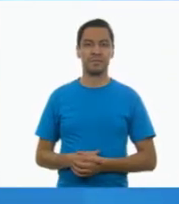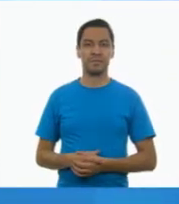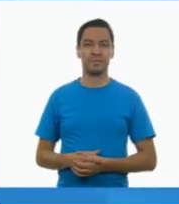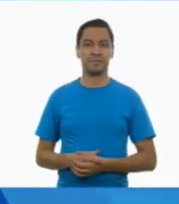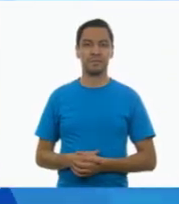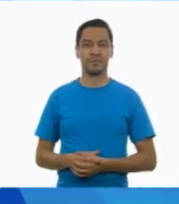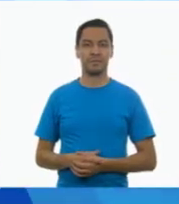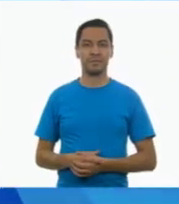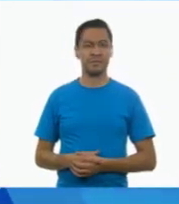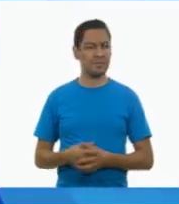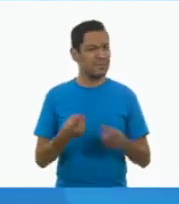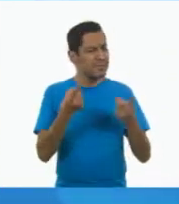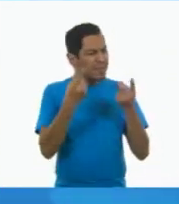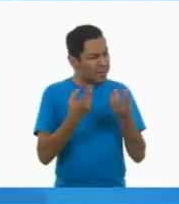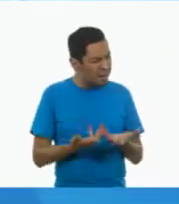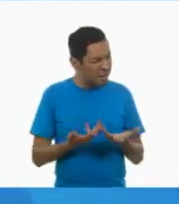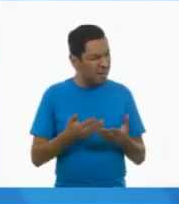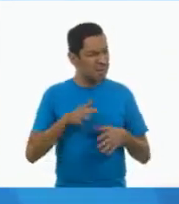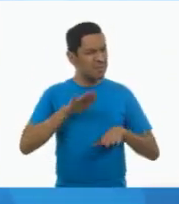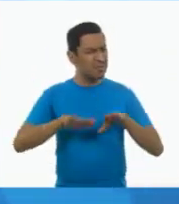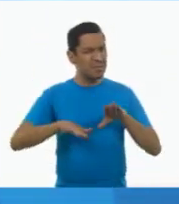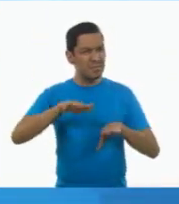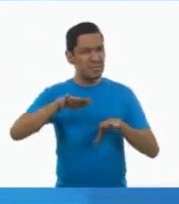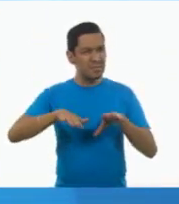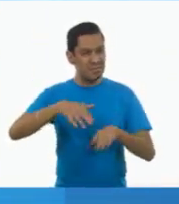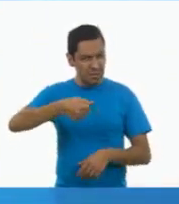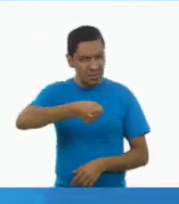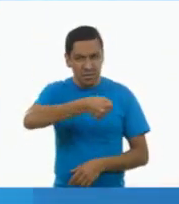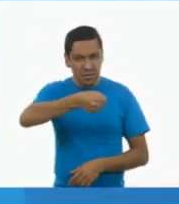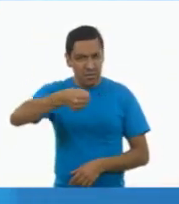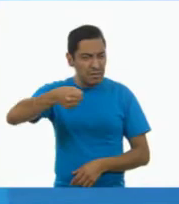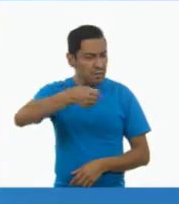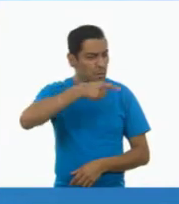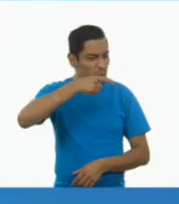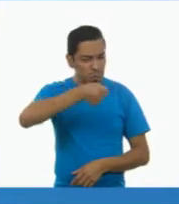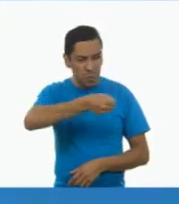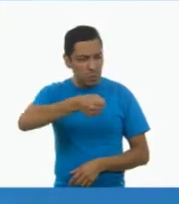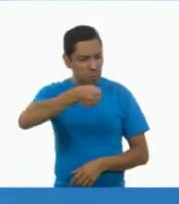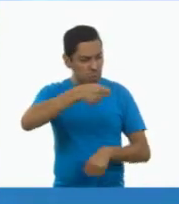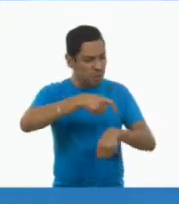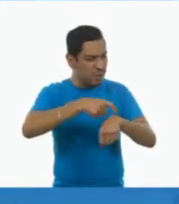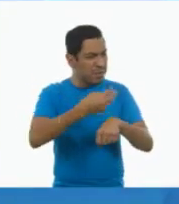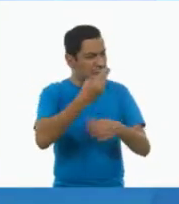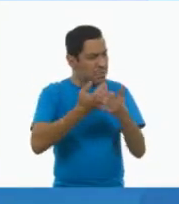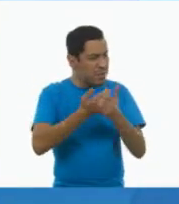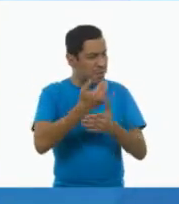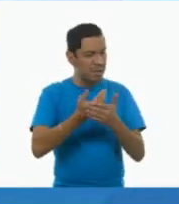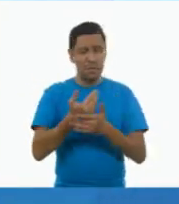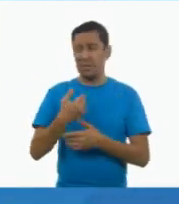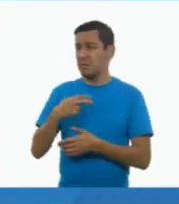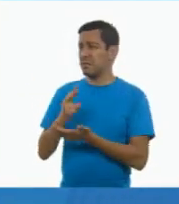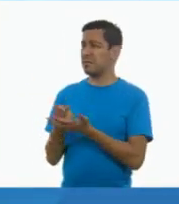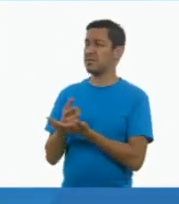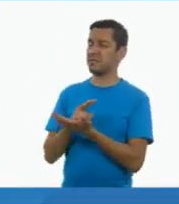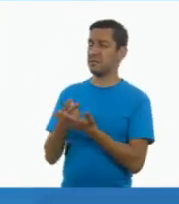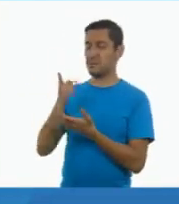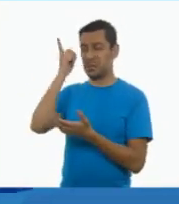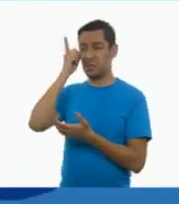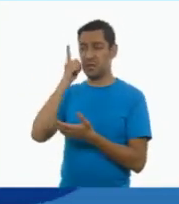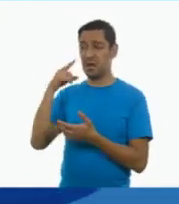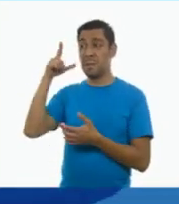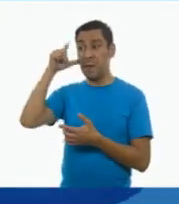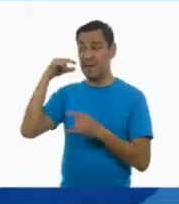Ay, ¿qué haces caminando con una linterna a las 3 de la mañana, eh? Es que lo que pasa es que no podía dormir por la emoción del